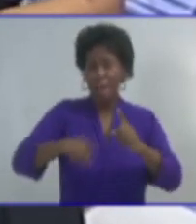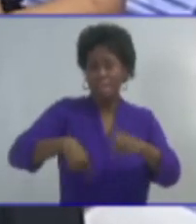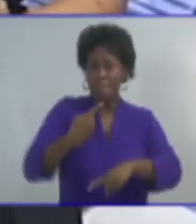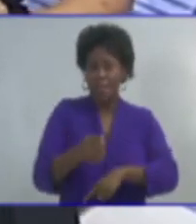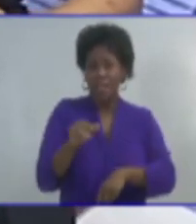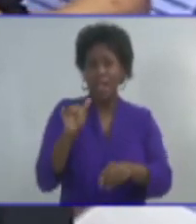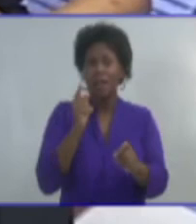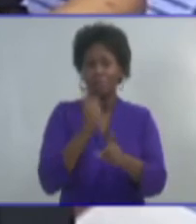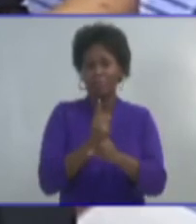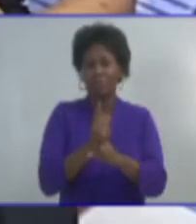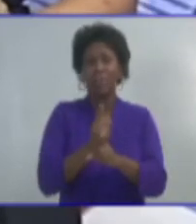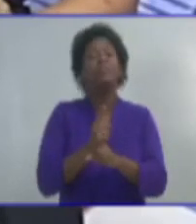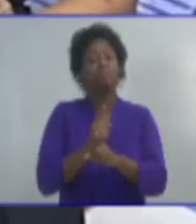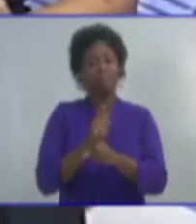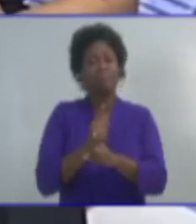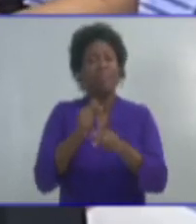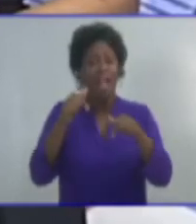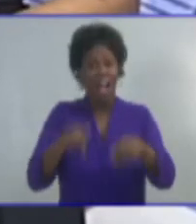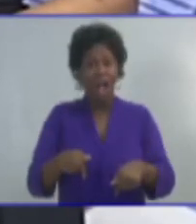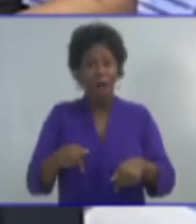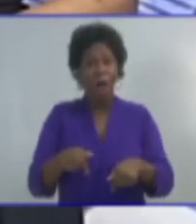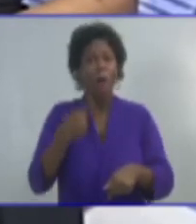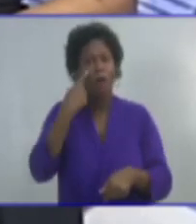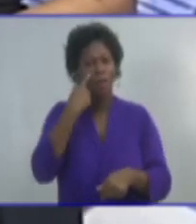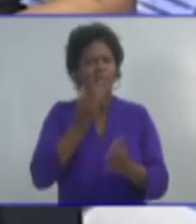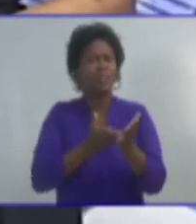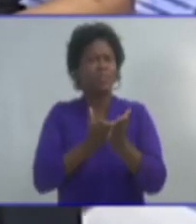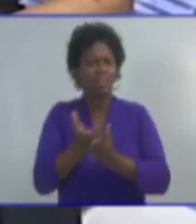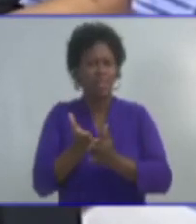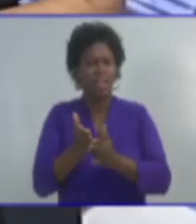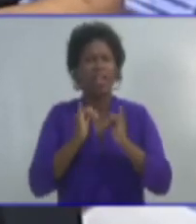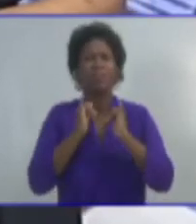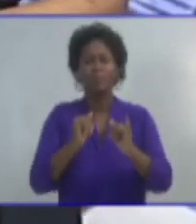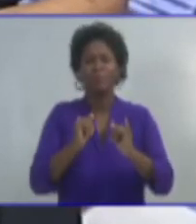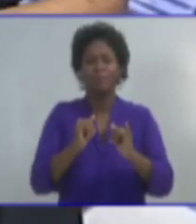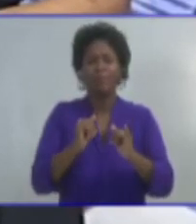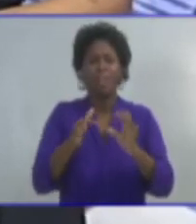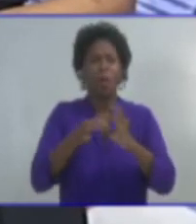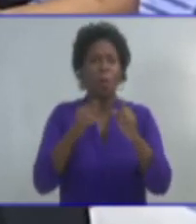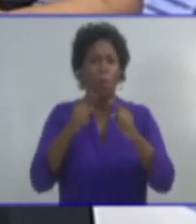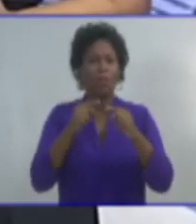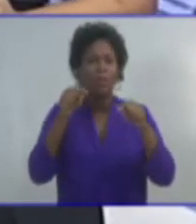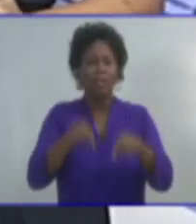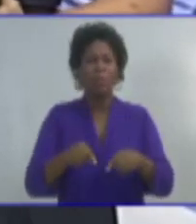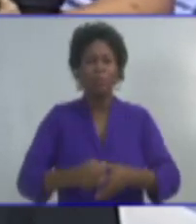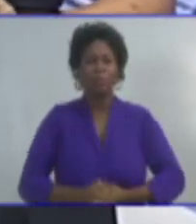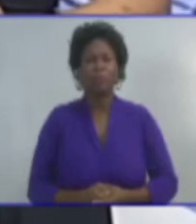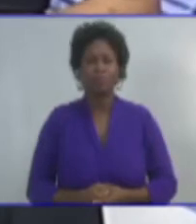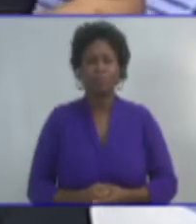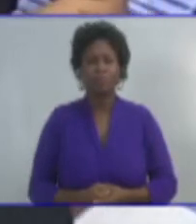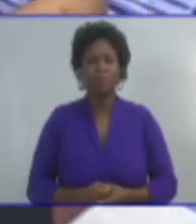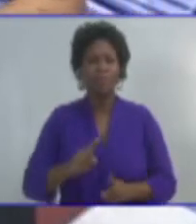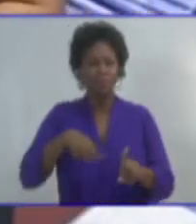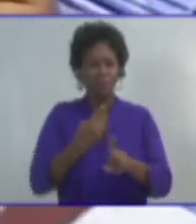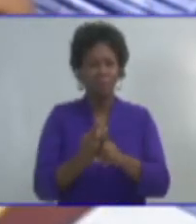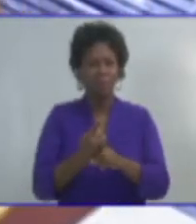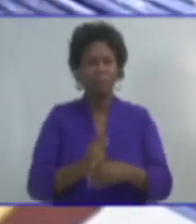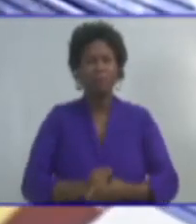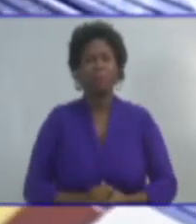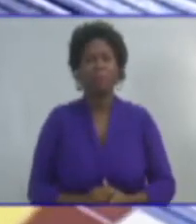y contamos con usted. Ahora, mantenga la sintonía con nuestro multimedio Solvisión. Hasta mañana.